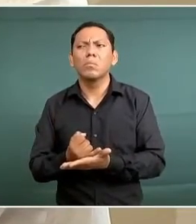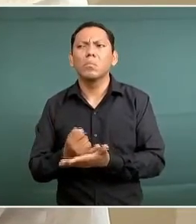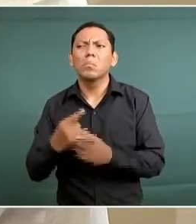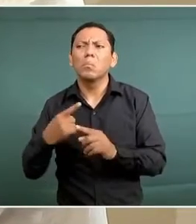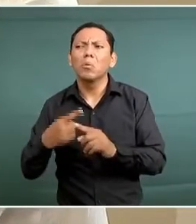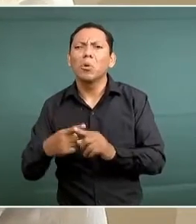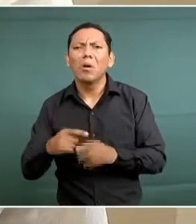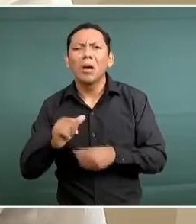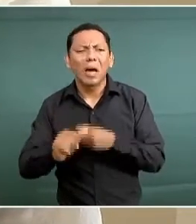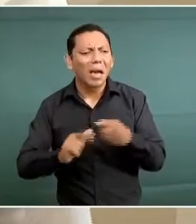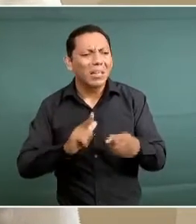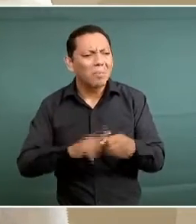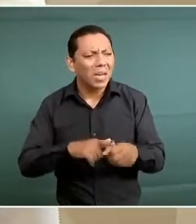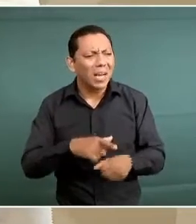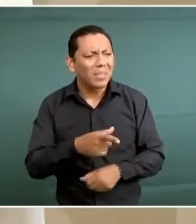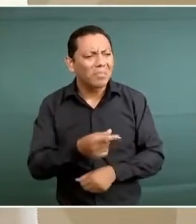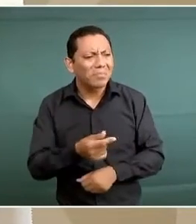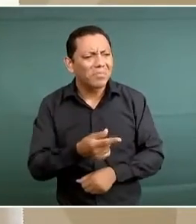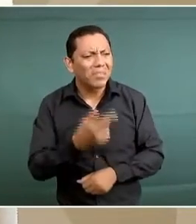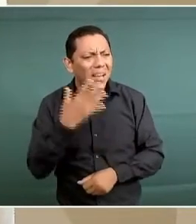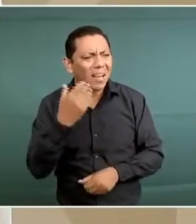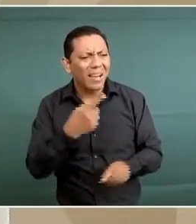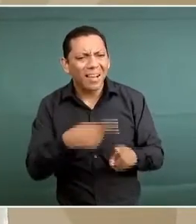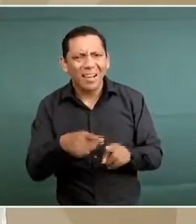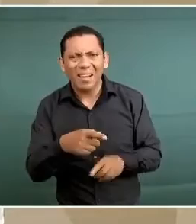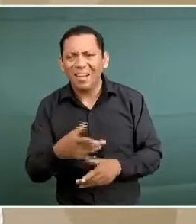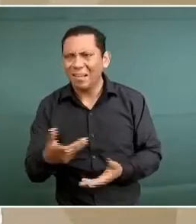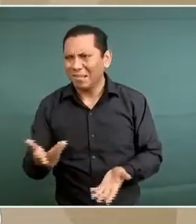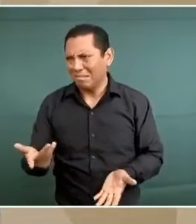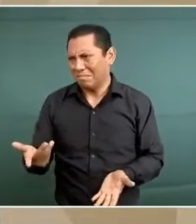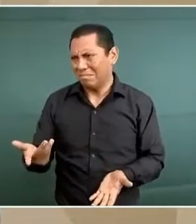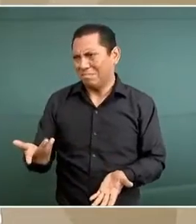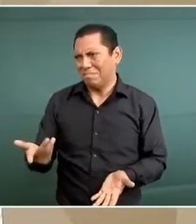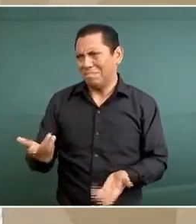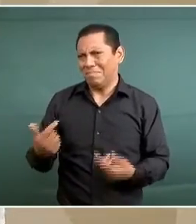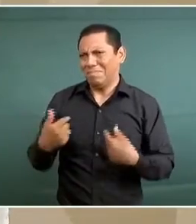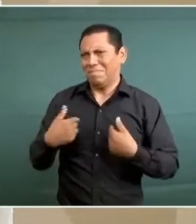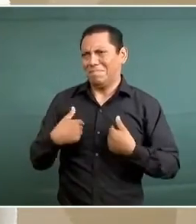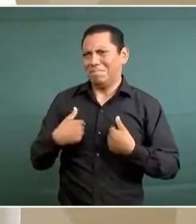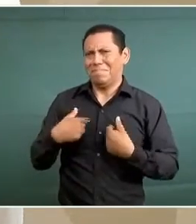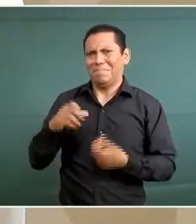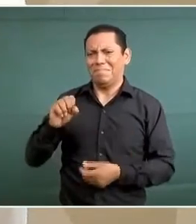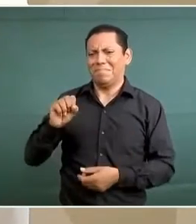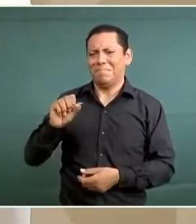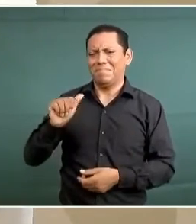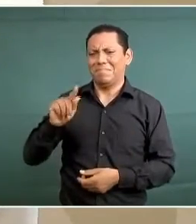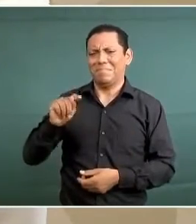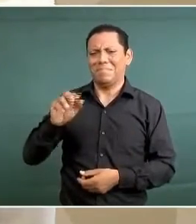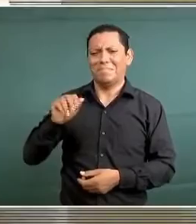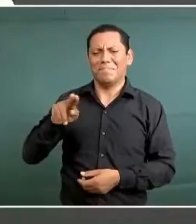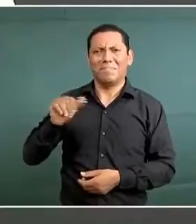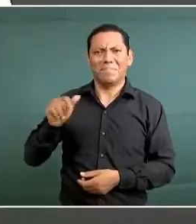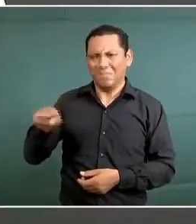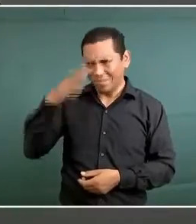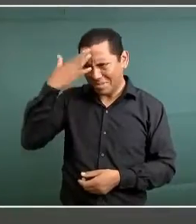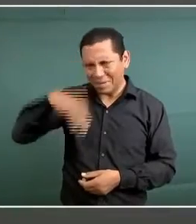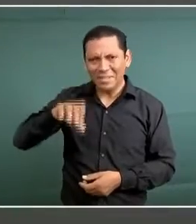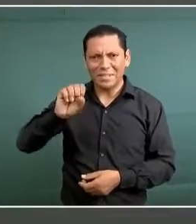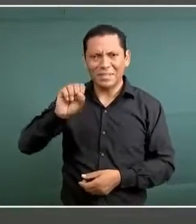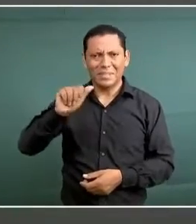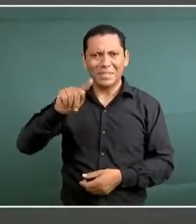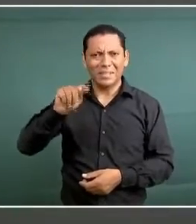imagínense ni que fuese yo Santana ustedes saben que Santana